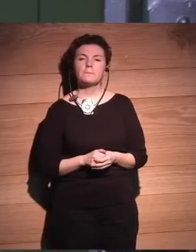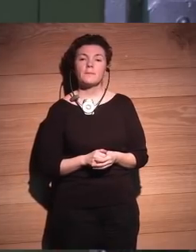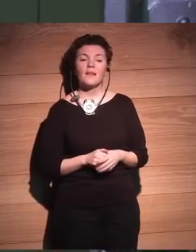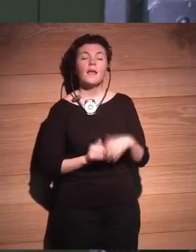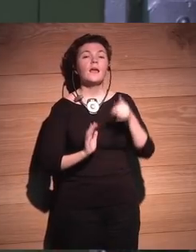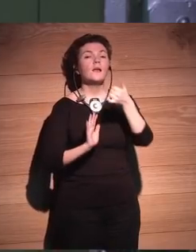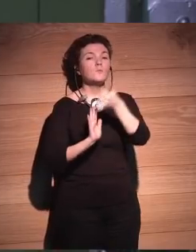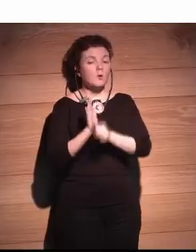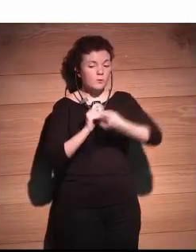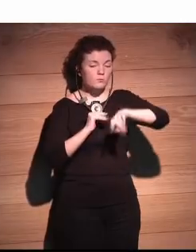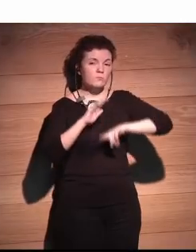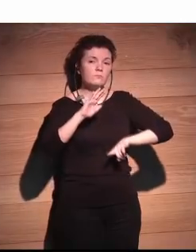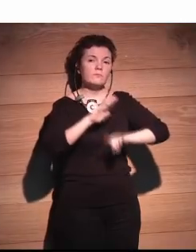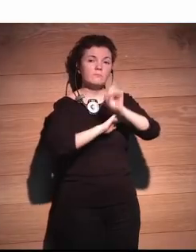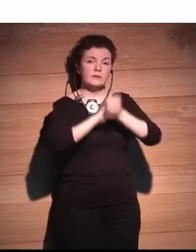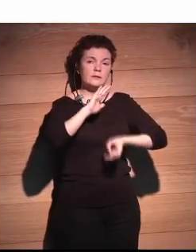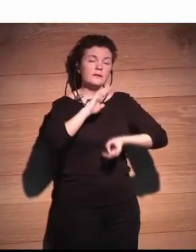El programa que hemos desarrollado